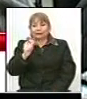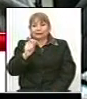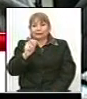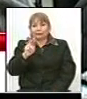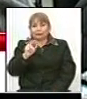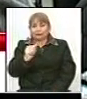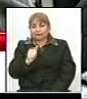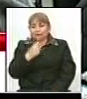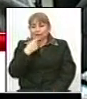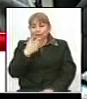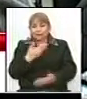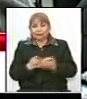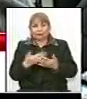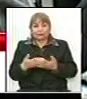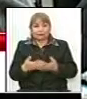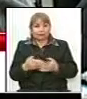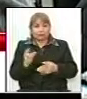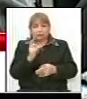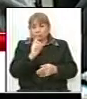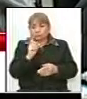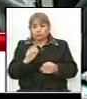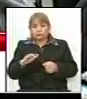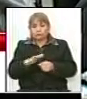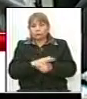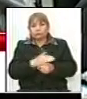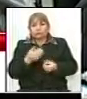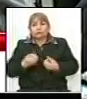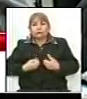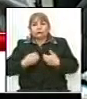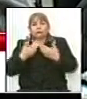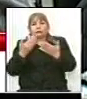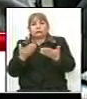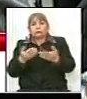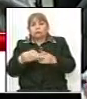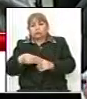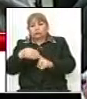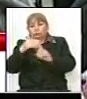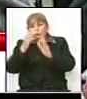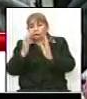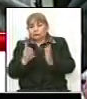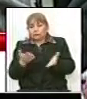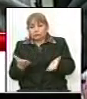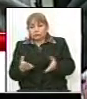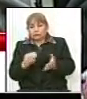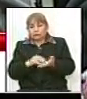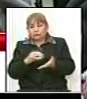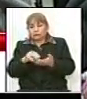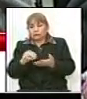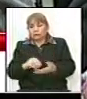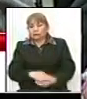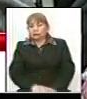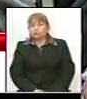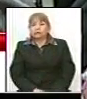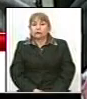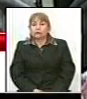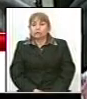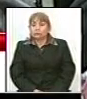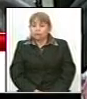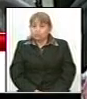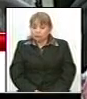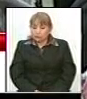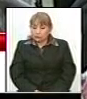atenciones, en teoría, por seguros, pero no les estamos ofertando servicios especializados para esta población, ¿no? La siguiente, por